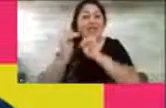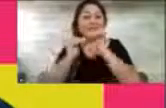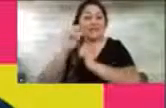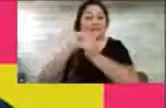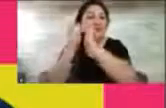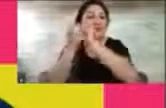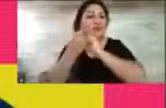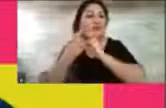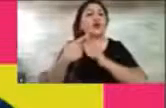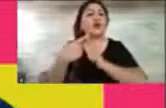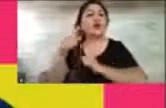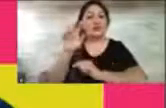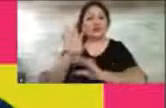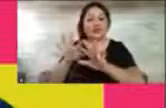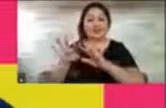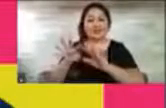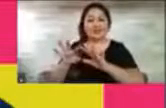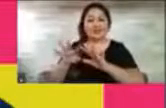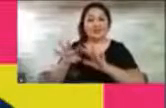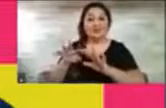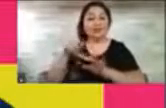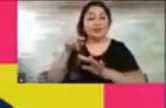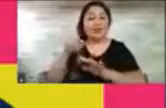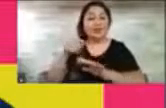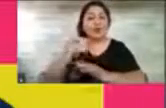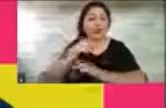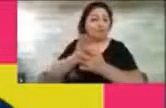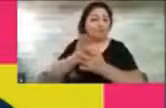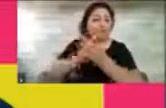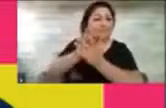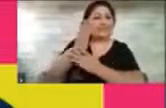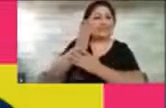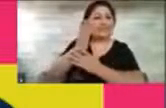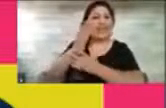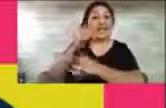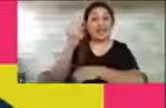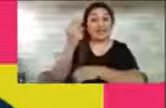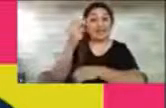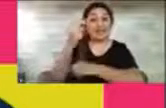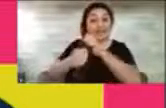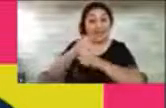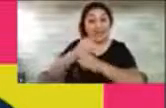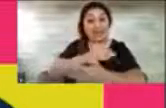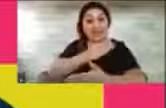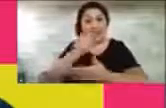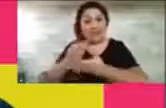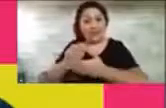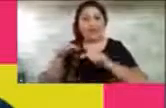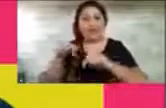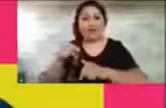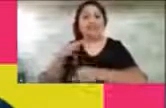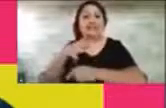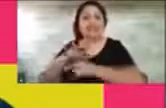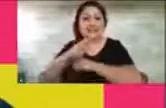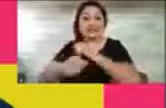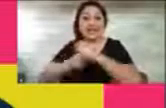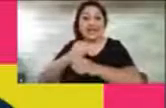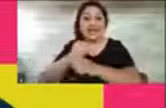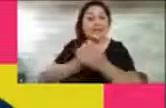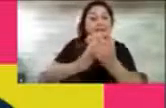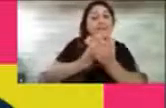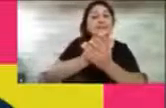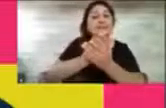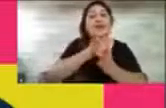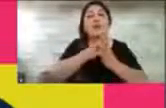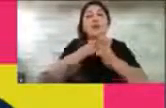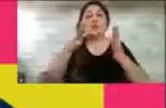resulta que como esto parte a los 13 años hoy día tengo 15 empecé a ir un montón de concurso iniciativas escolares